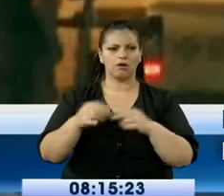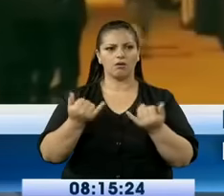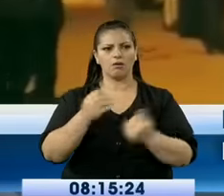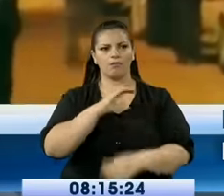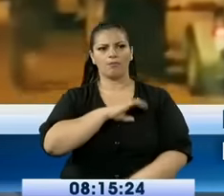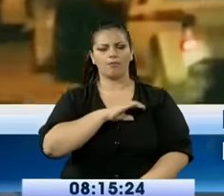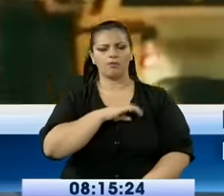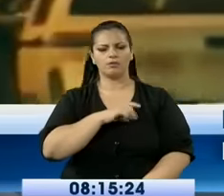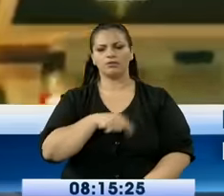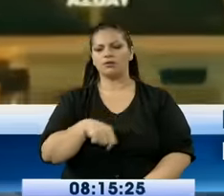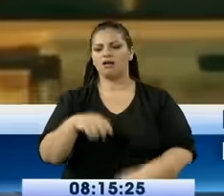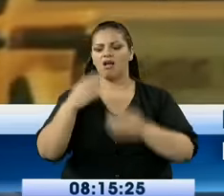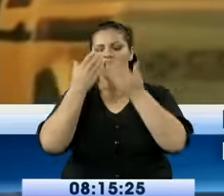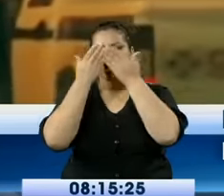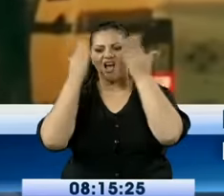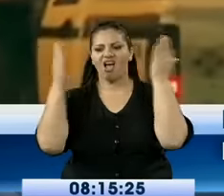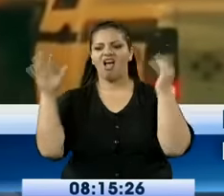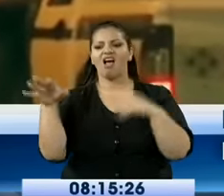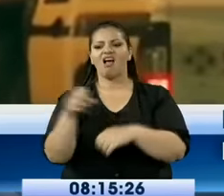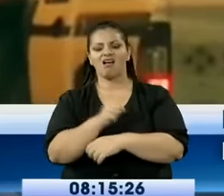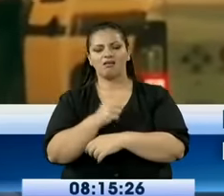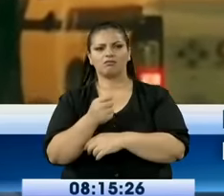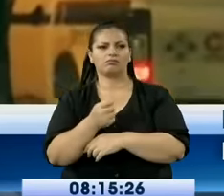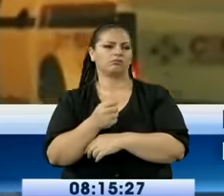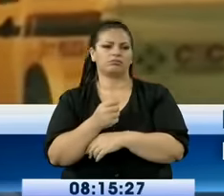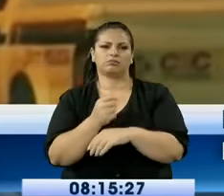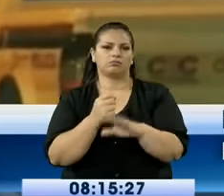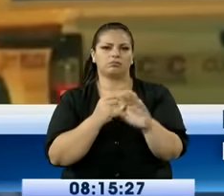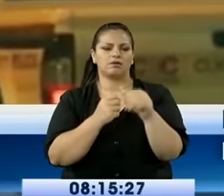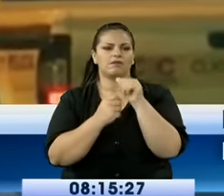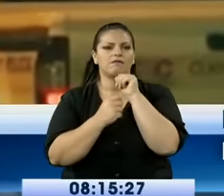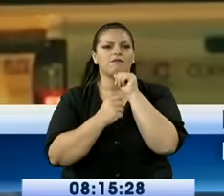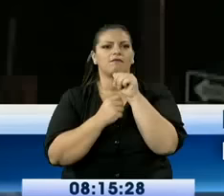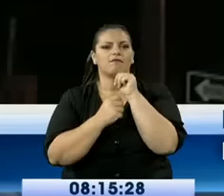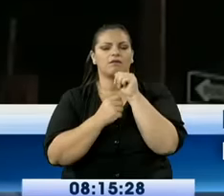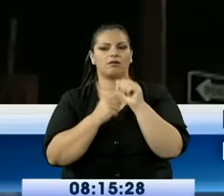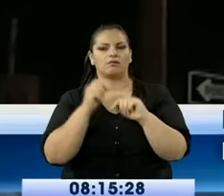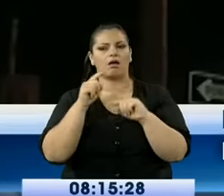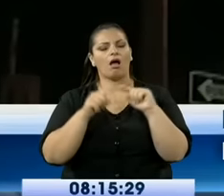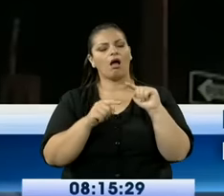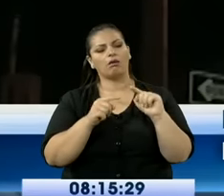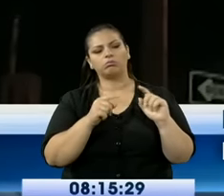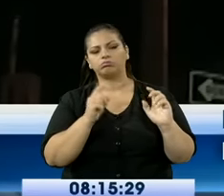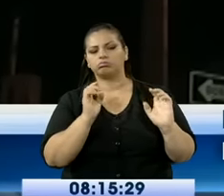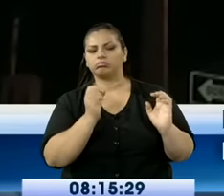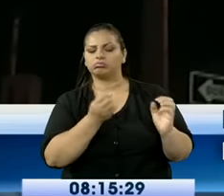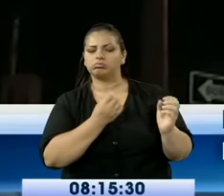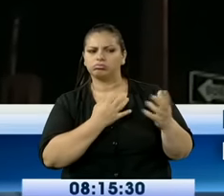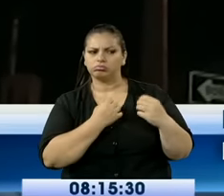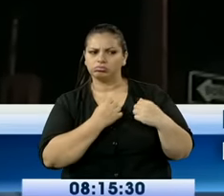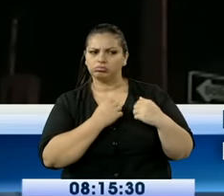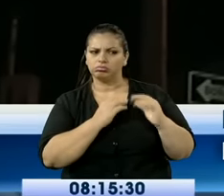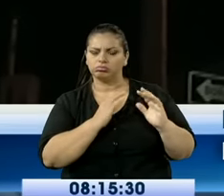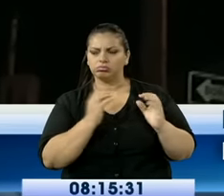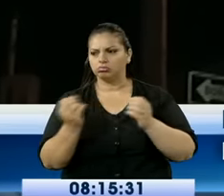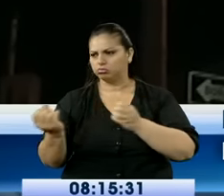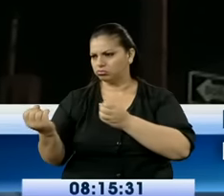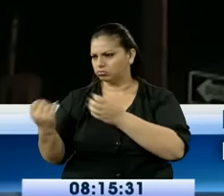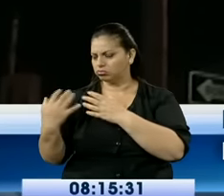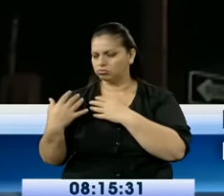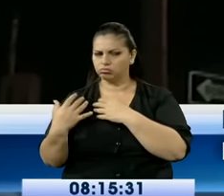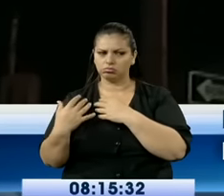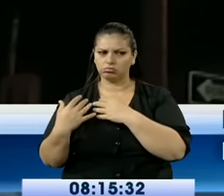con exactitud la causa de esta muerte violenta. Existen varias hipótesis que, lógicamente, con la investigación se